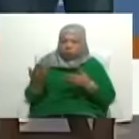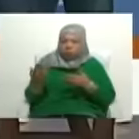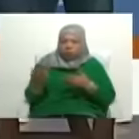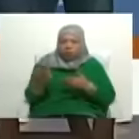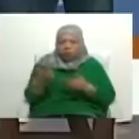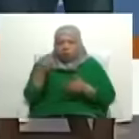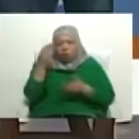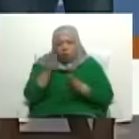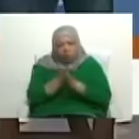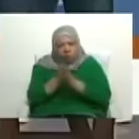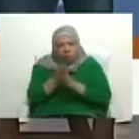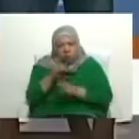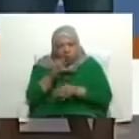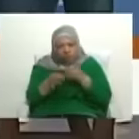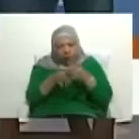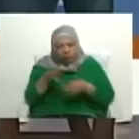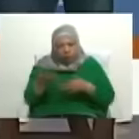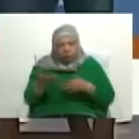Ilústrenos, por favor.